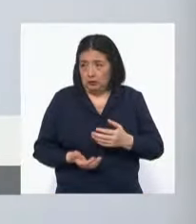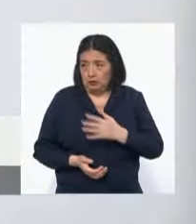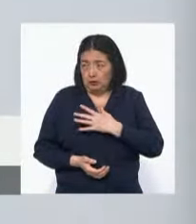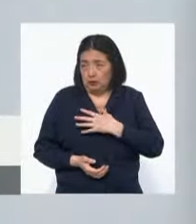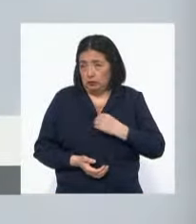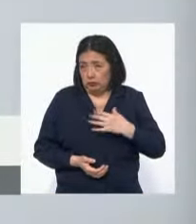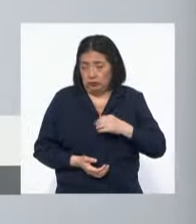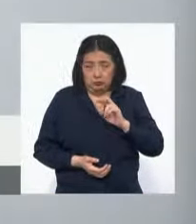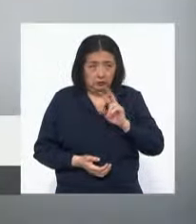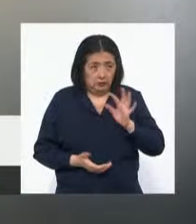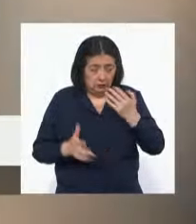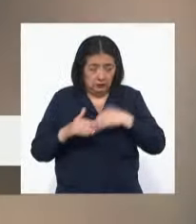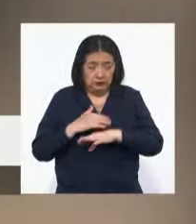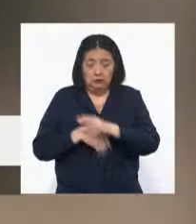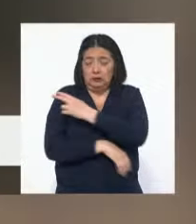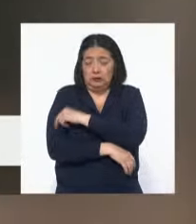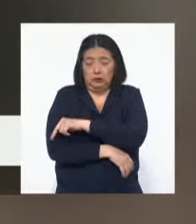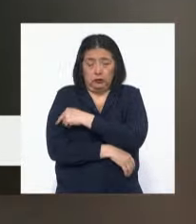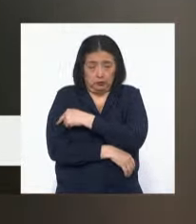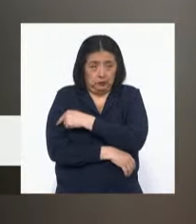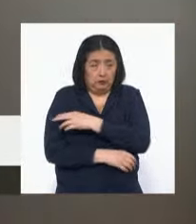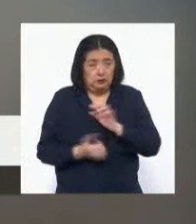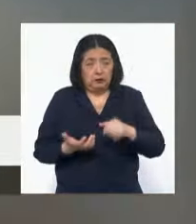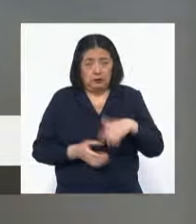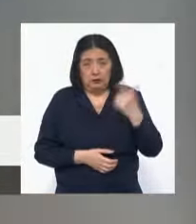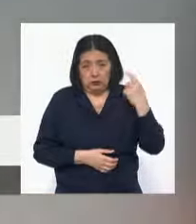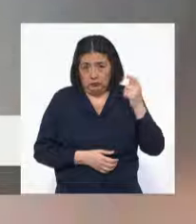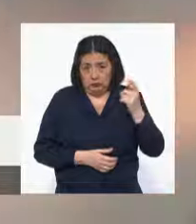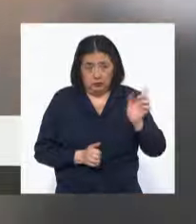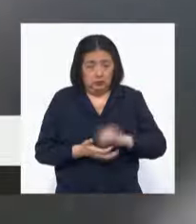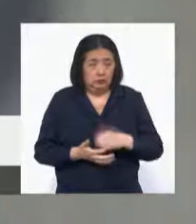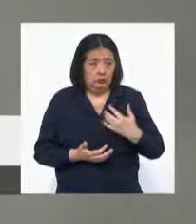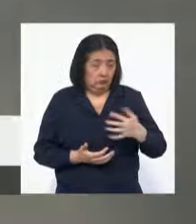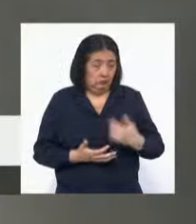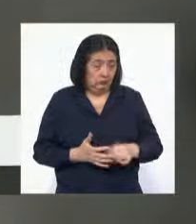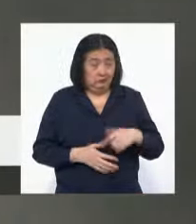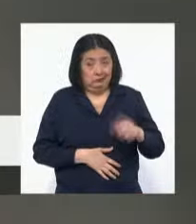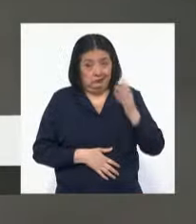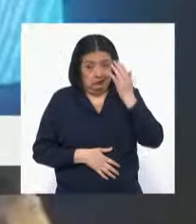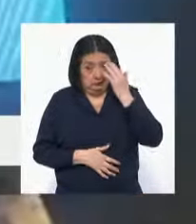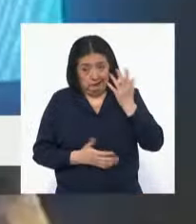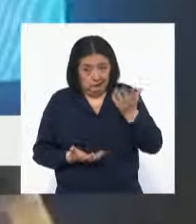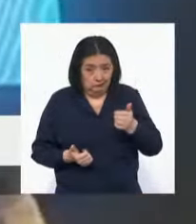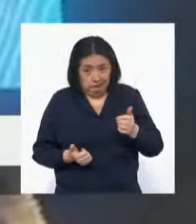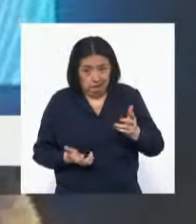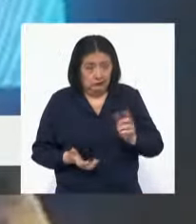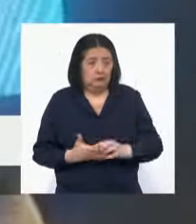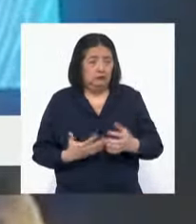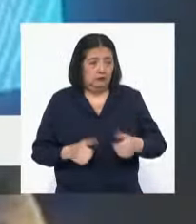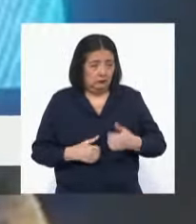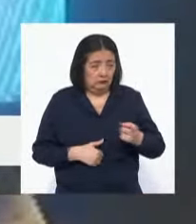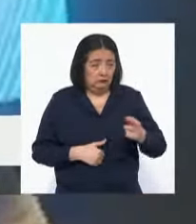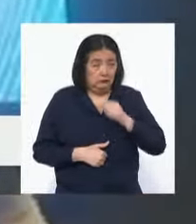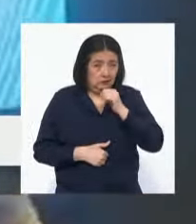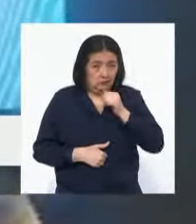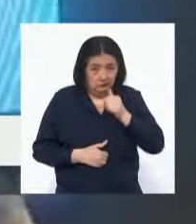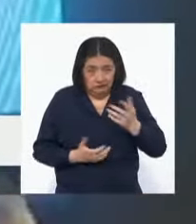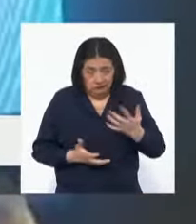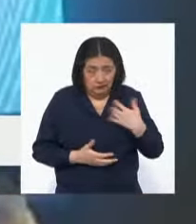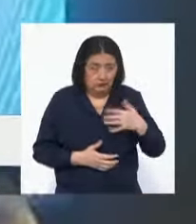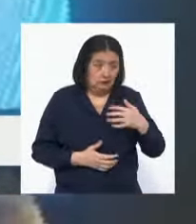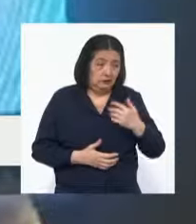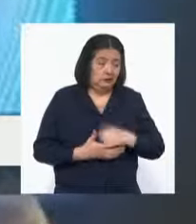se encuentra internada en el hospital Víctor Lasarte de Trujillo, luchando por su vida. Mientras tanto, la inseguridad comienza